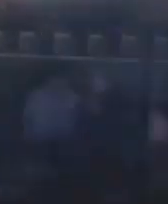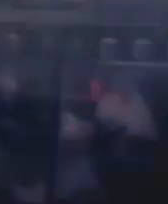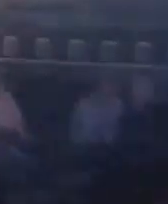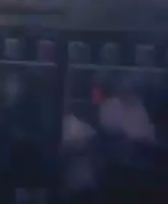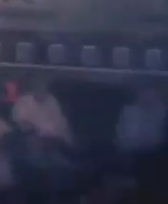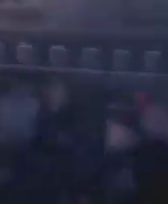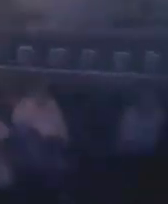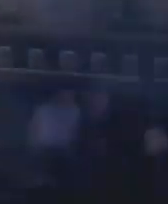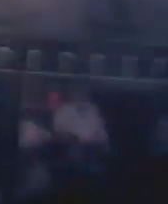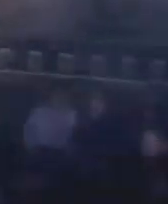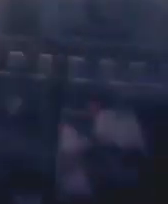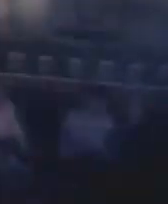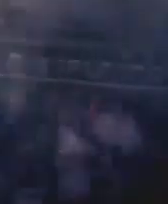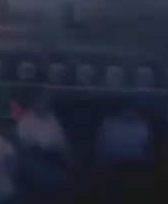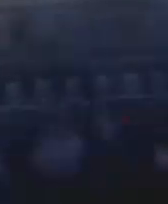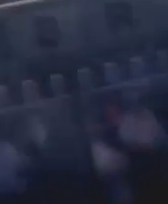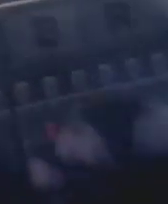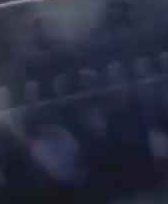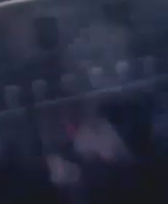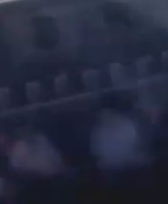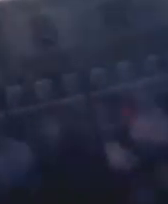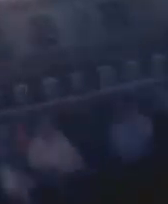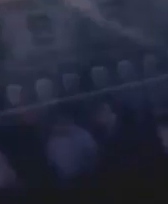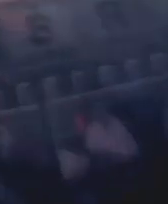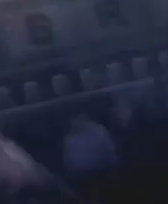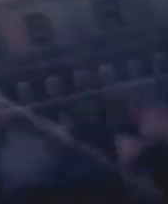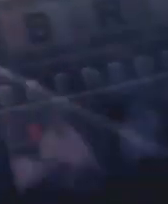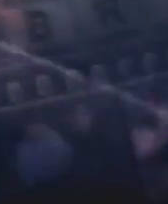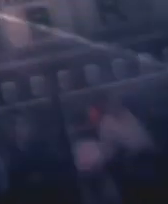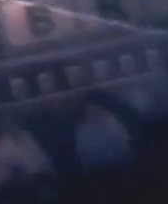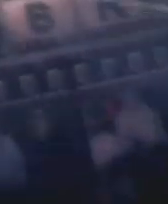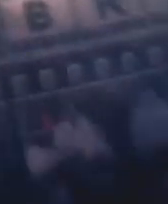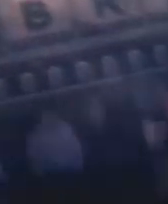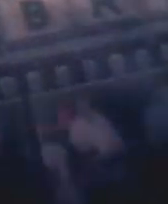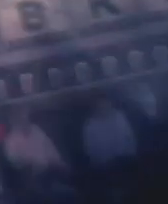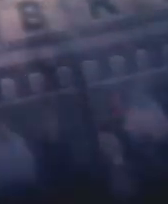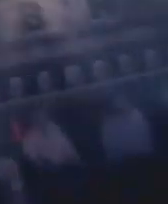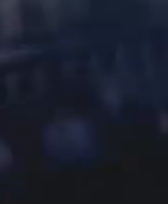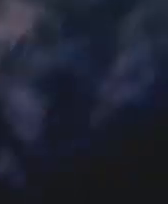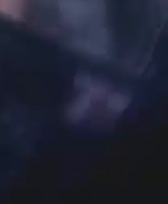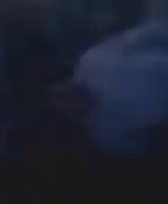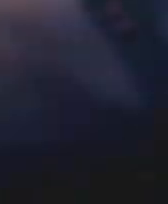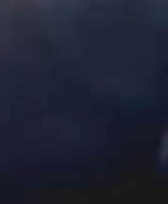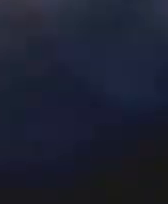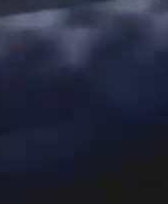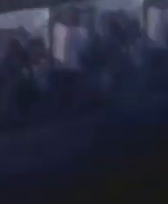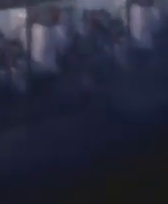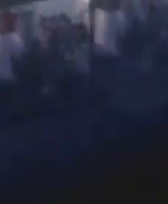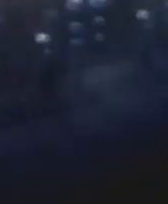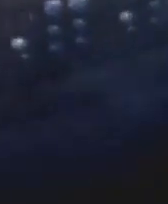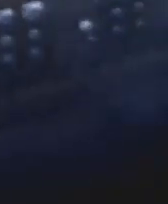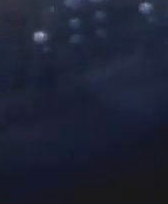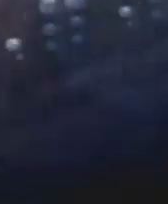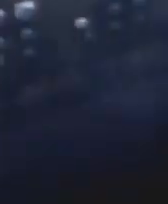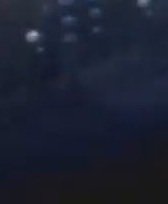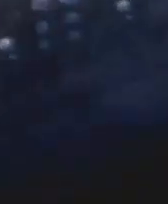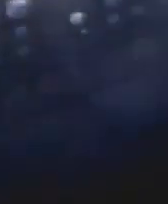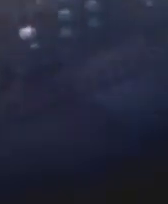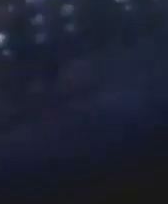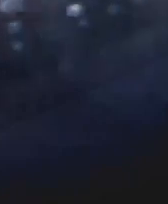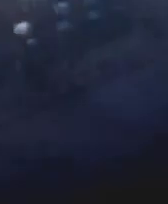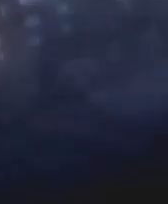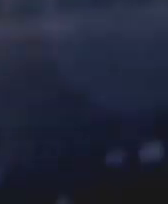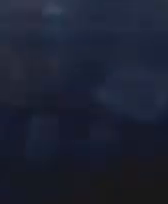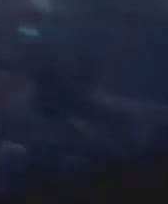Si yo fuera malicioso, diría que este grupito está conspirando contra el gobierno. No. Cientos de casos de niños